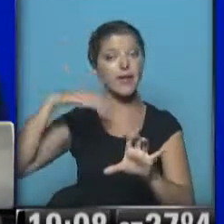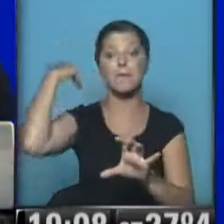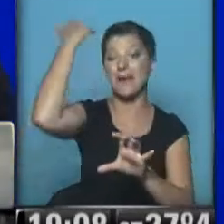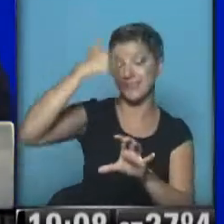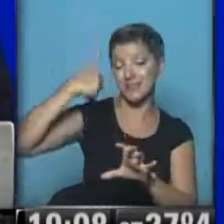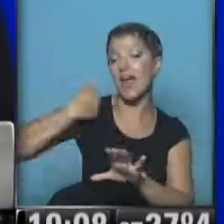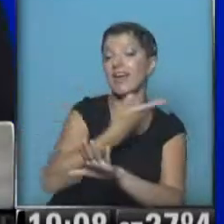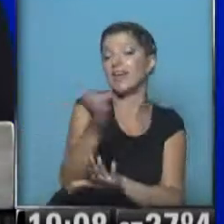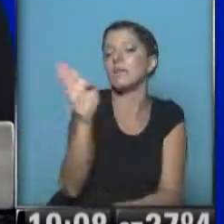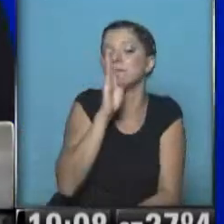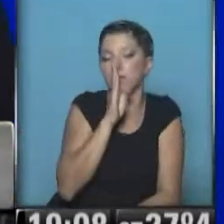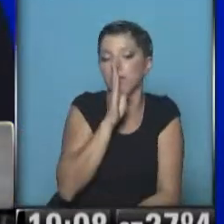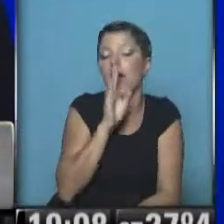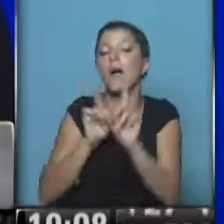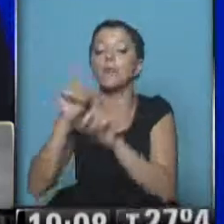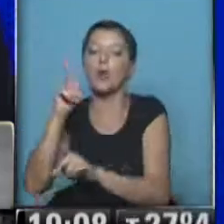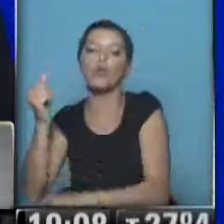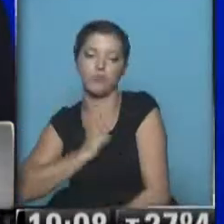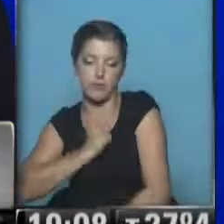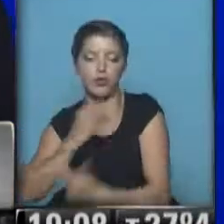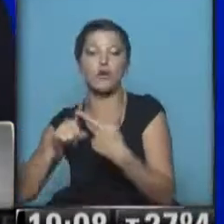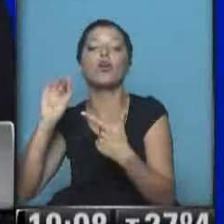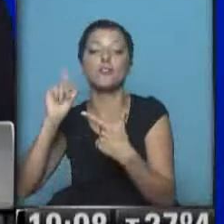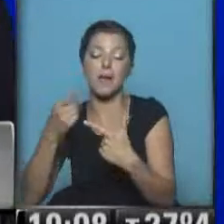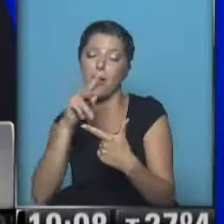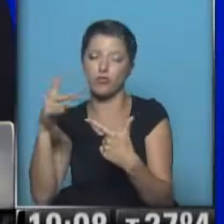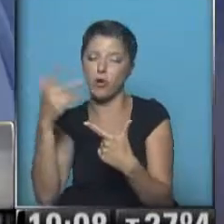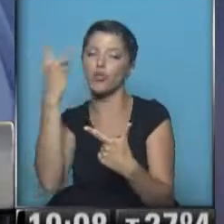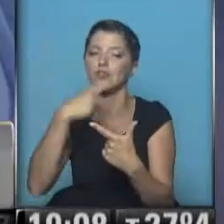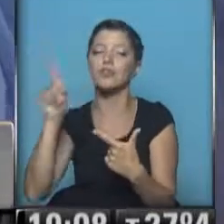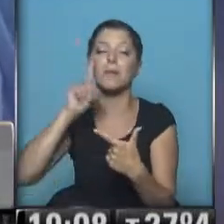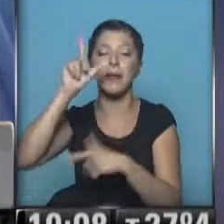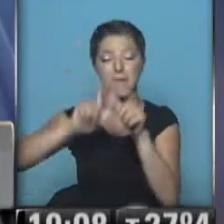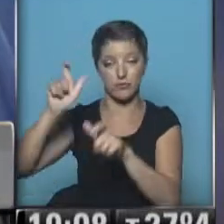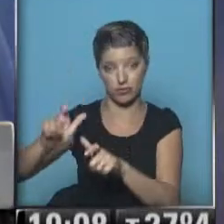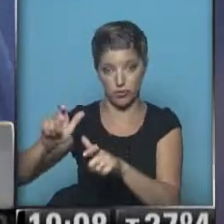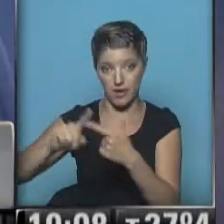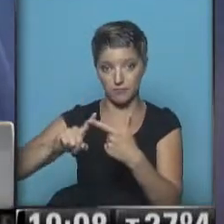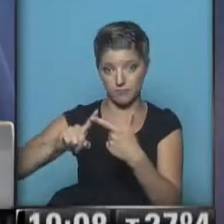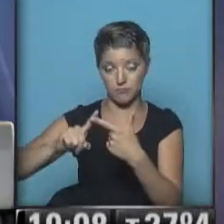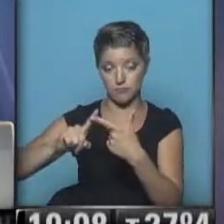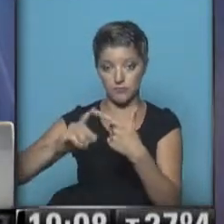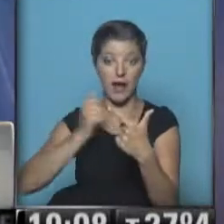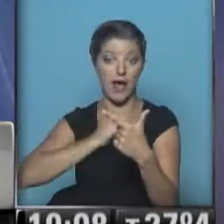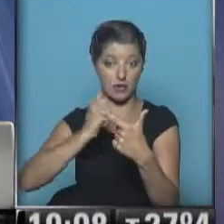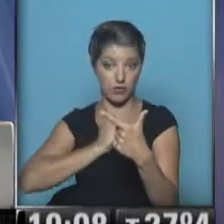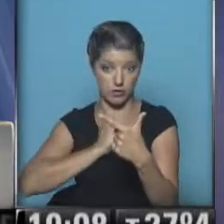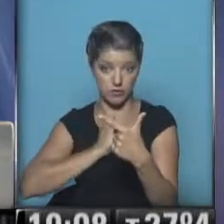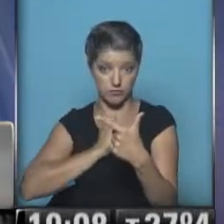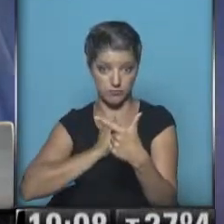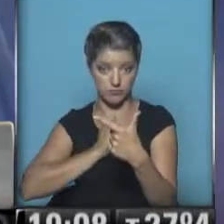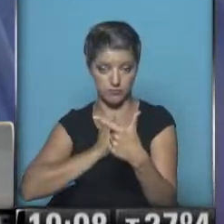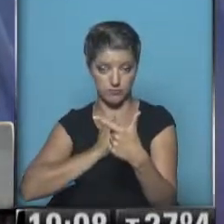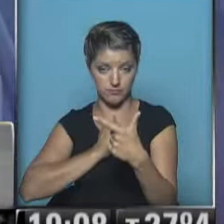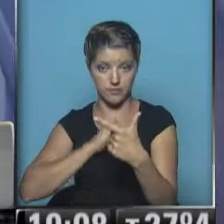musulmanes, pero hay una comunidad de cristianos importantes, cerca de 200.000 personas profesan la fe cristiana, gran parte de ellos, por supuesto, está